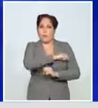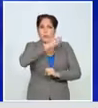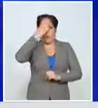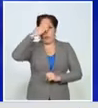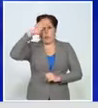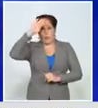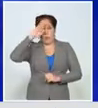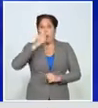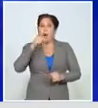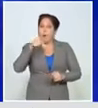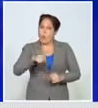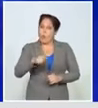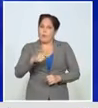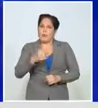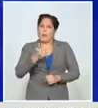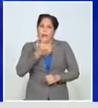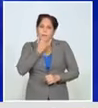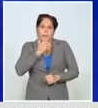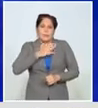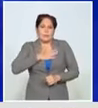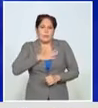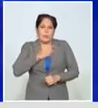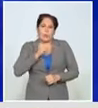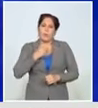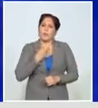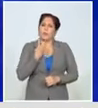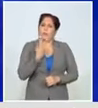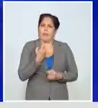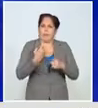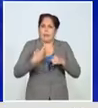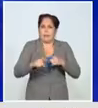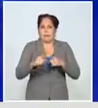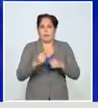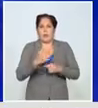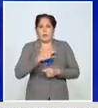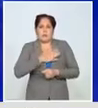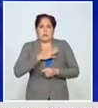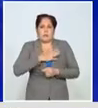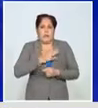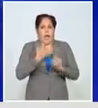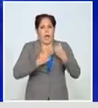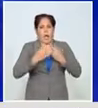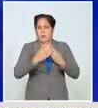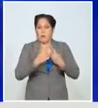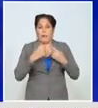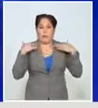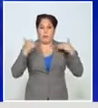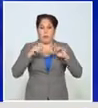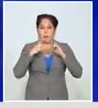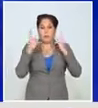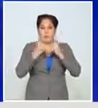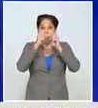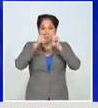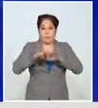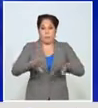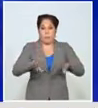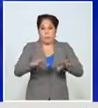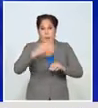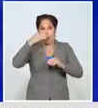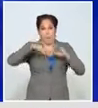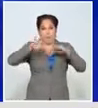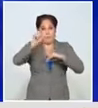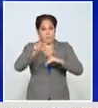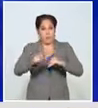pesar de que hoy está con su disfonía el doctor Francisco Durán García, el director nacional de epidemiología de nuestro Ministerio de